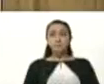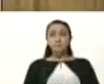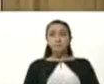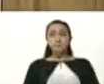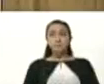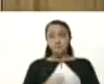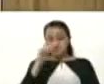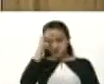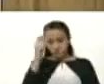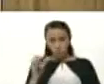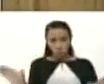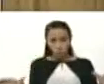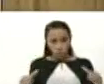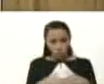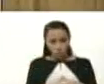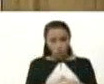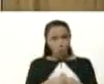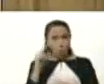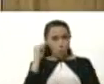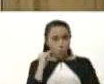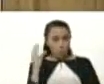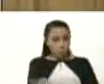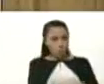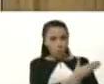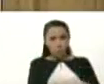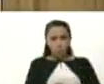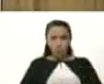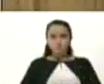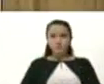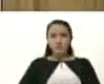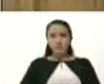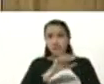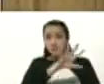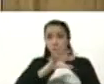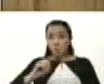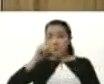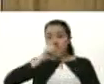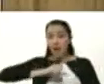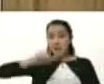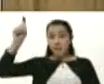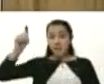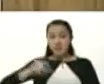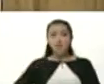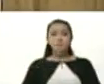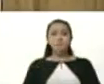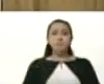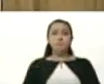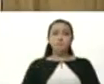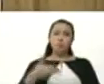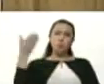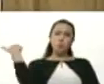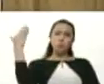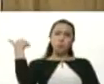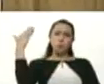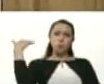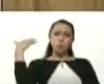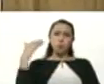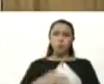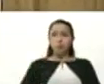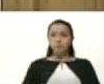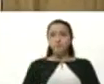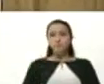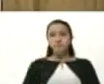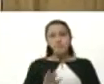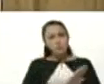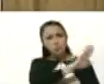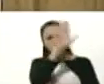reconocimiento a Serenata Guayanesa en su 50 aniversario, considerando que hace 50 años, bajo el cielo